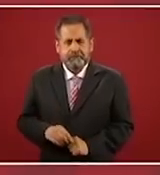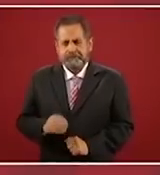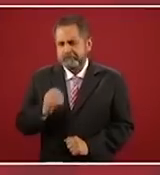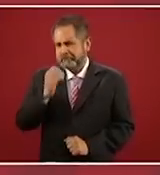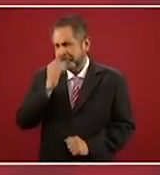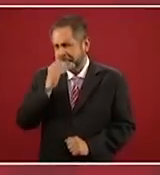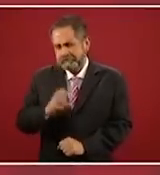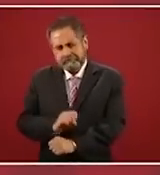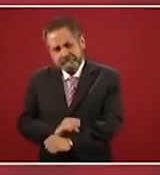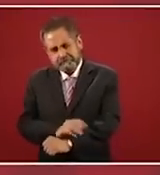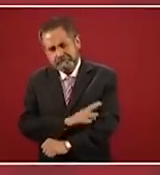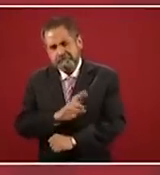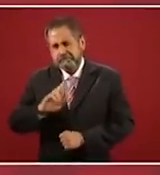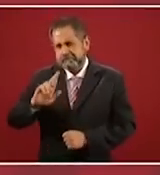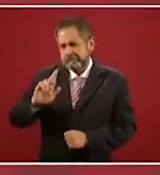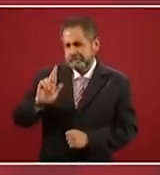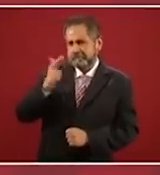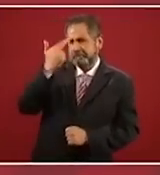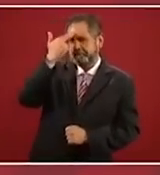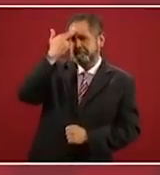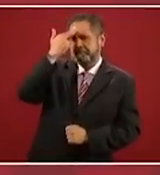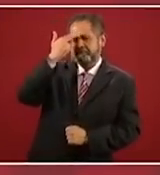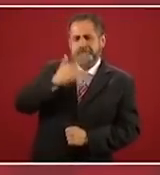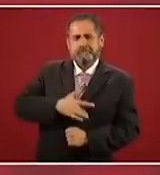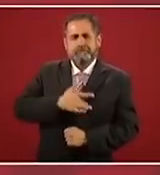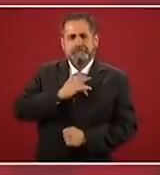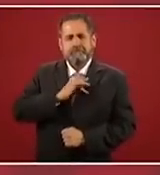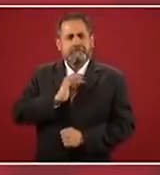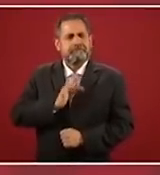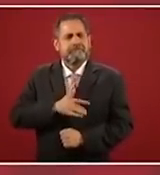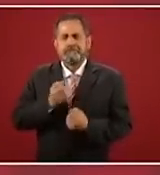recuerdo para muchos mexicanos.